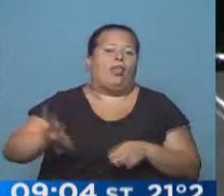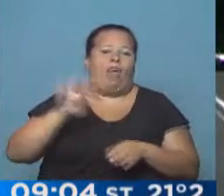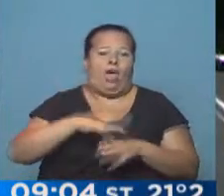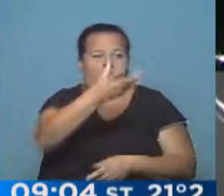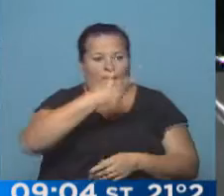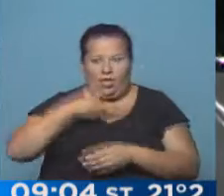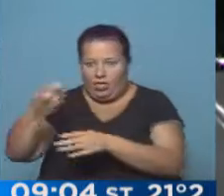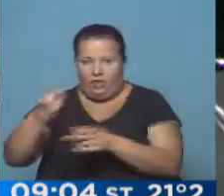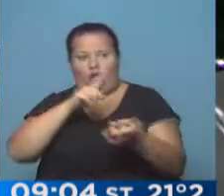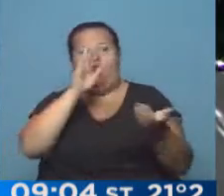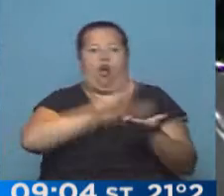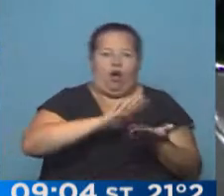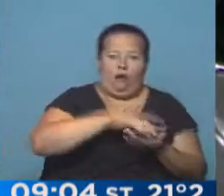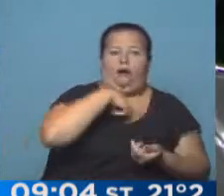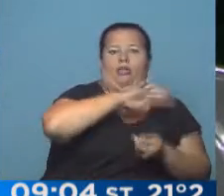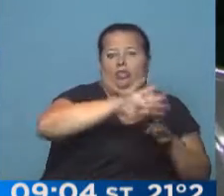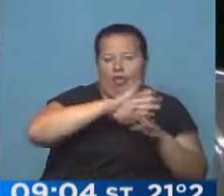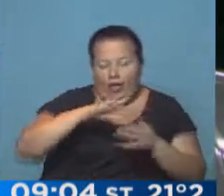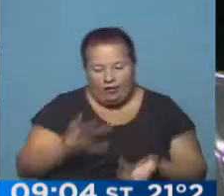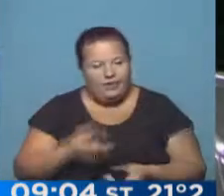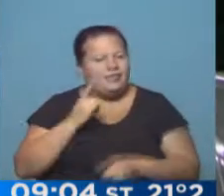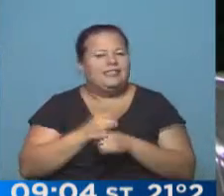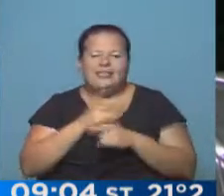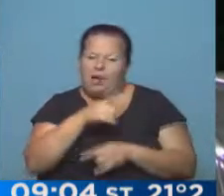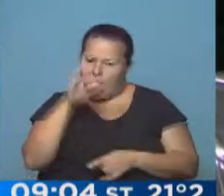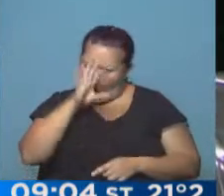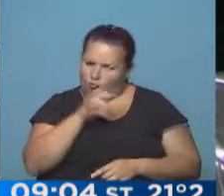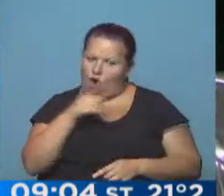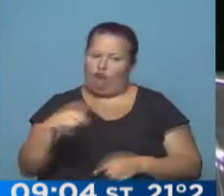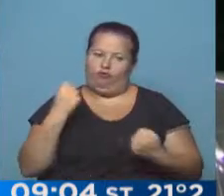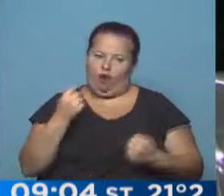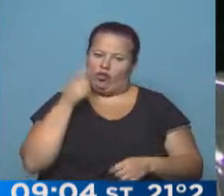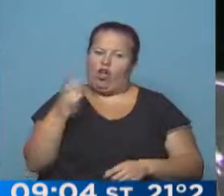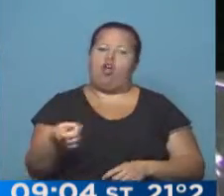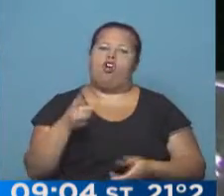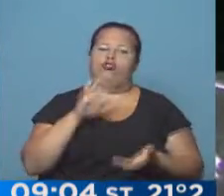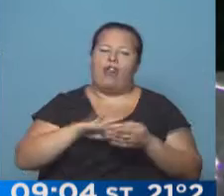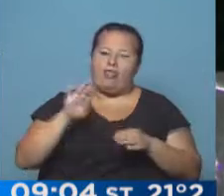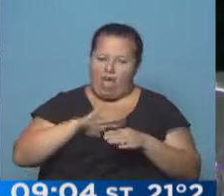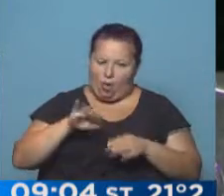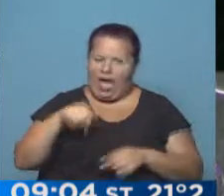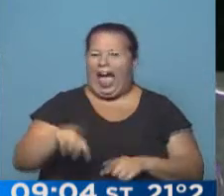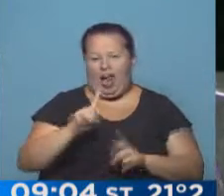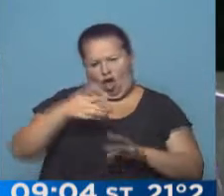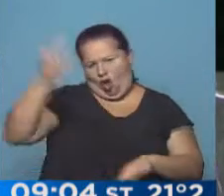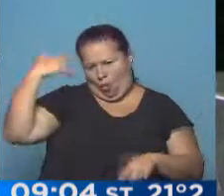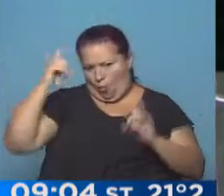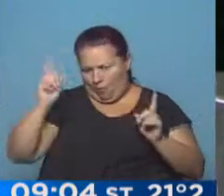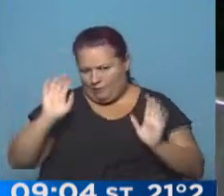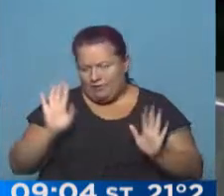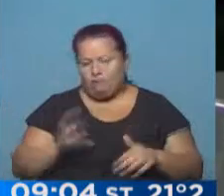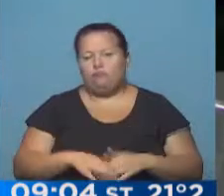empezar otras la rueda de endeudamiento siempre tuvo una posición muy crítica con respecto al tema del endeudamiento no es de ahora